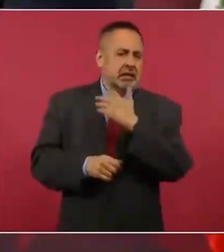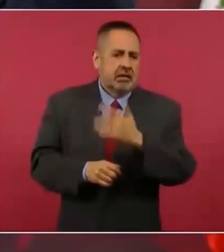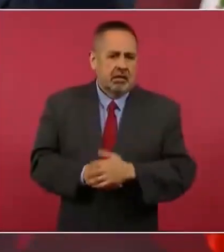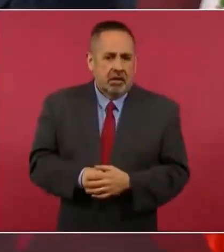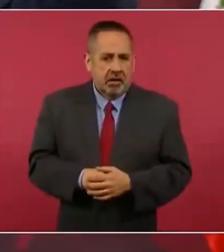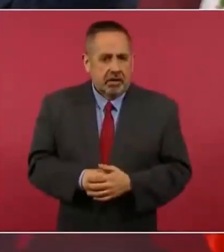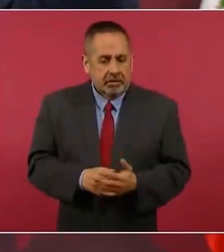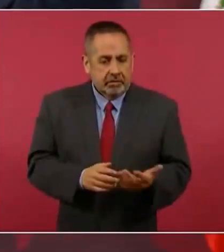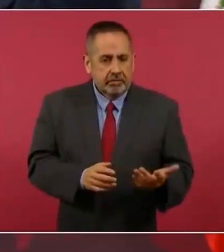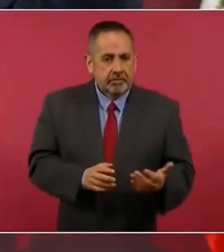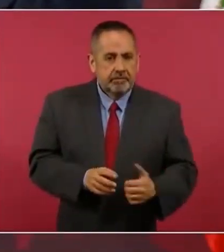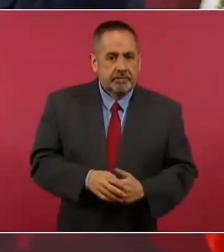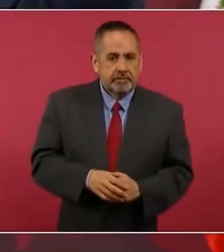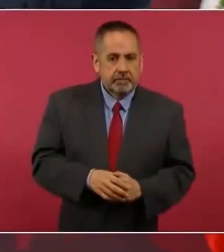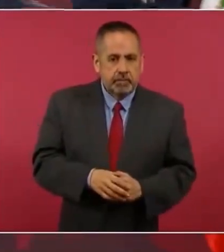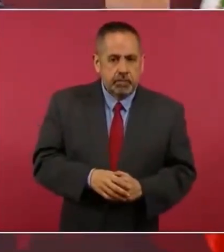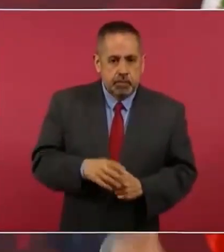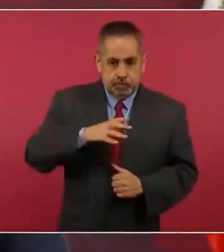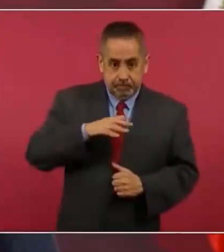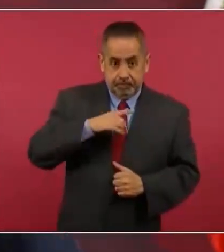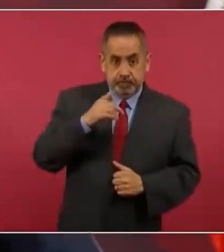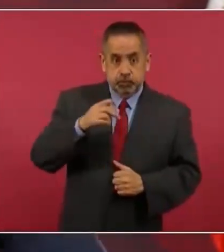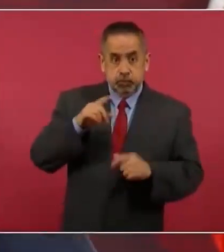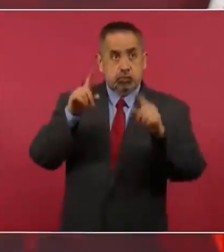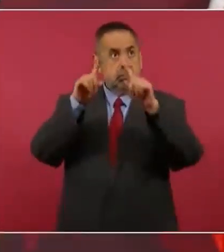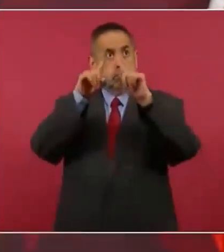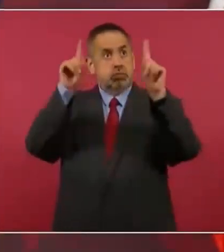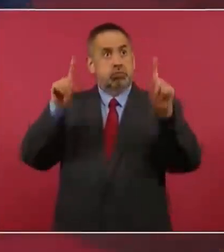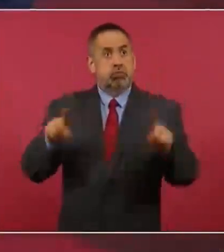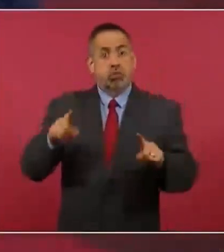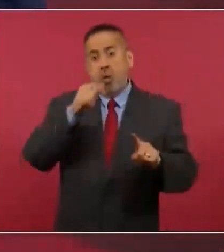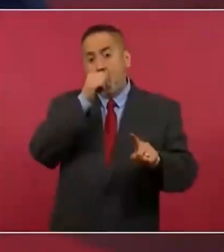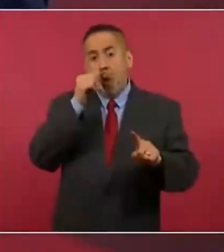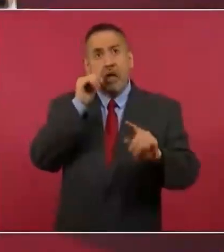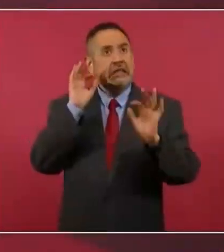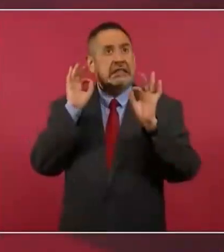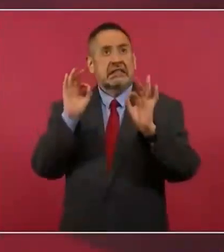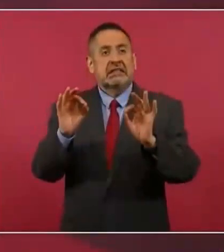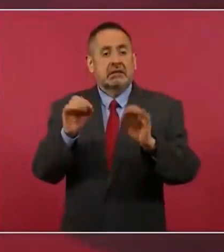Había una pintura de Juárez, la sacaron.